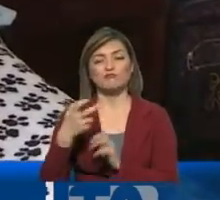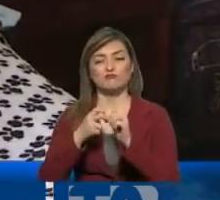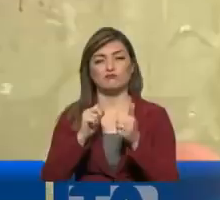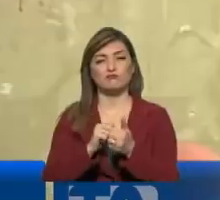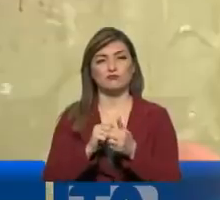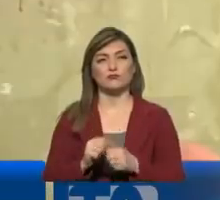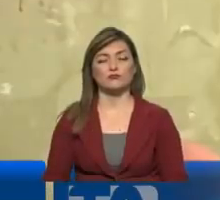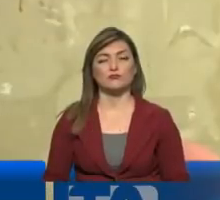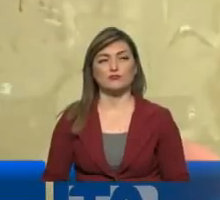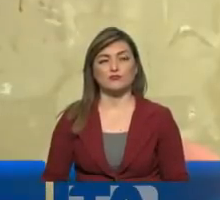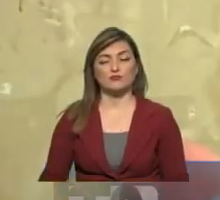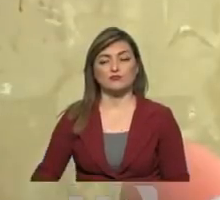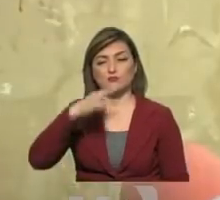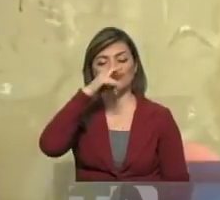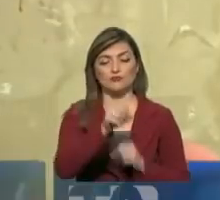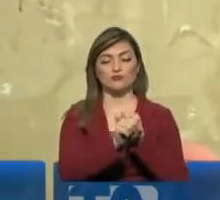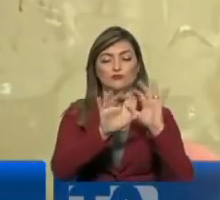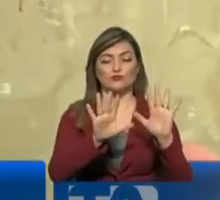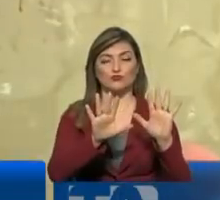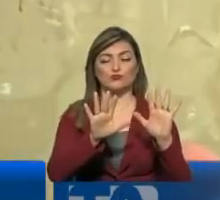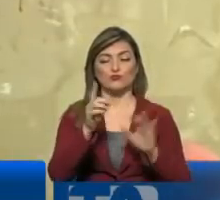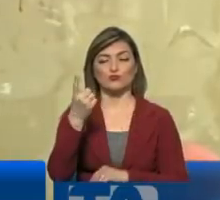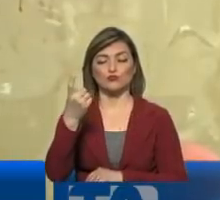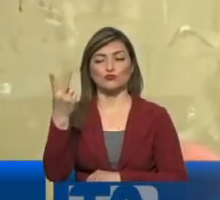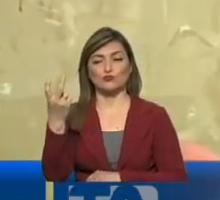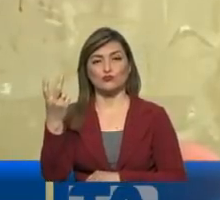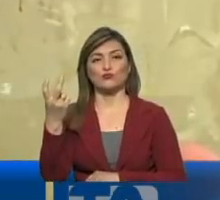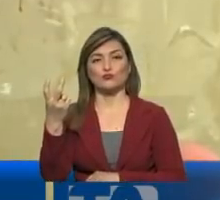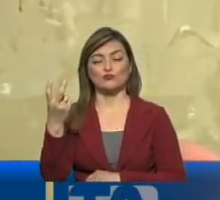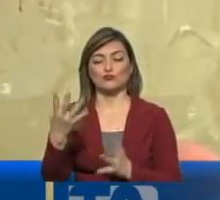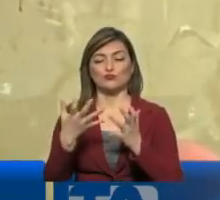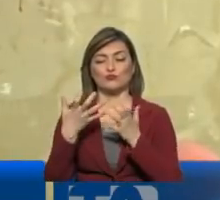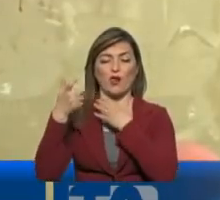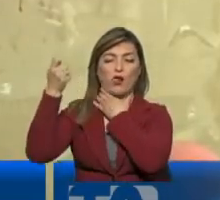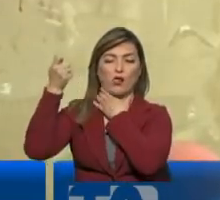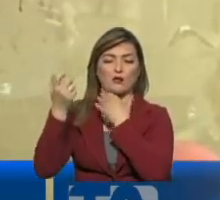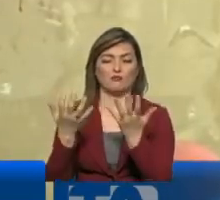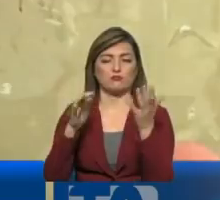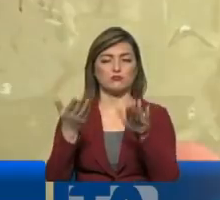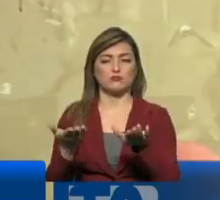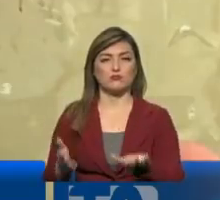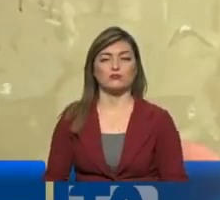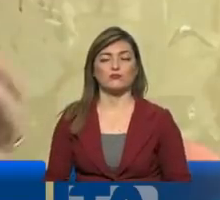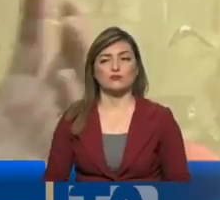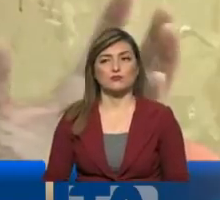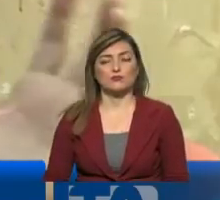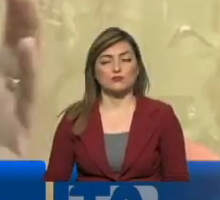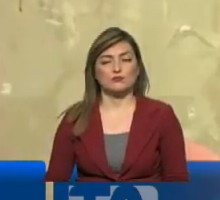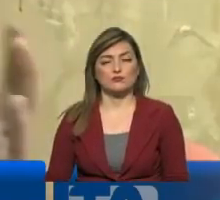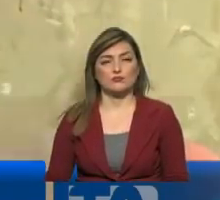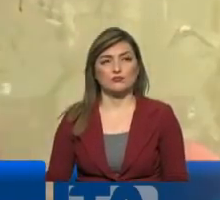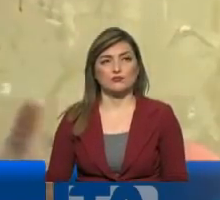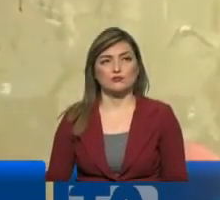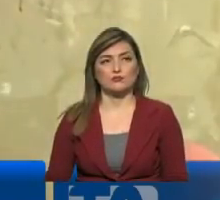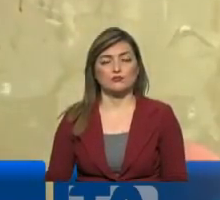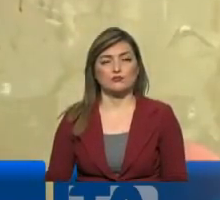de aumento. Niños de 10 años, de 11, de 12 con intentos de suicidio. Nosotros estamos trabajando desde